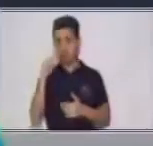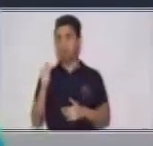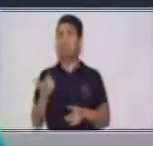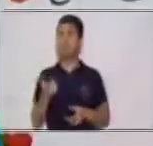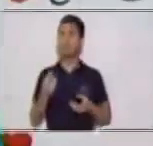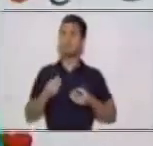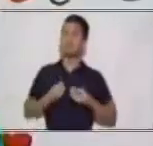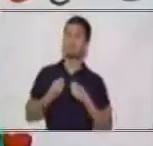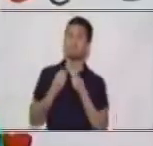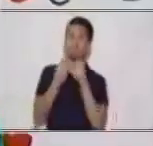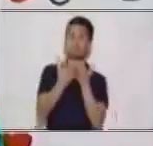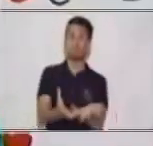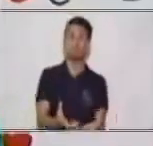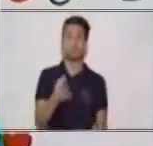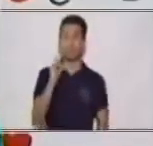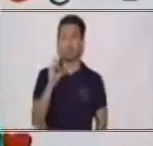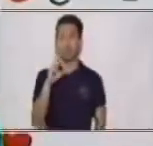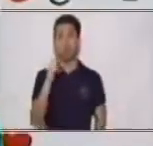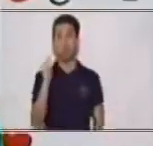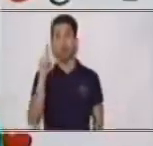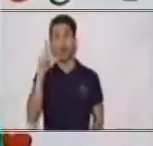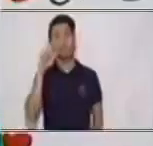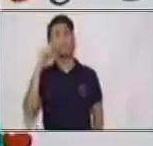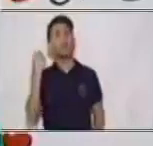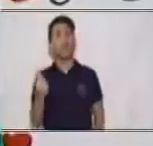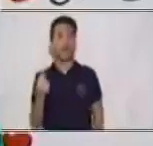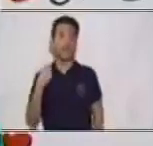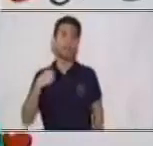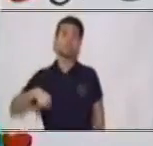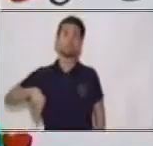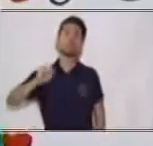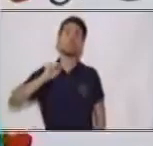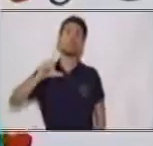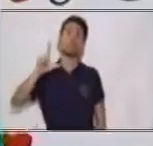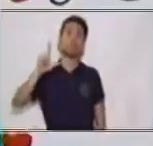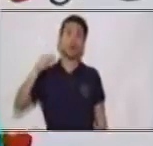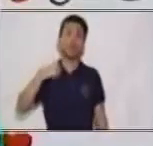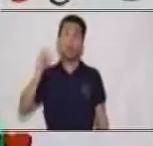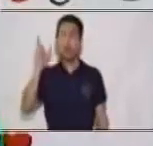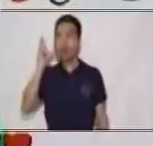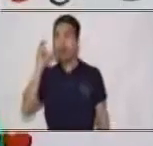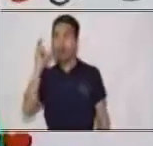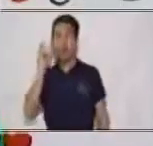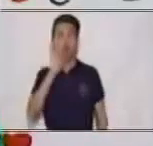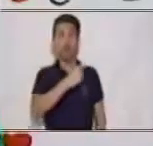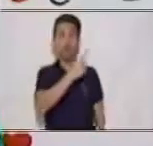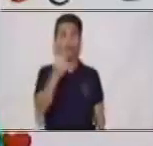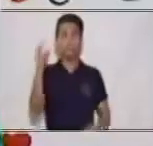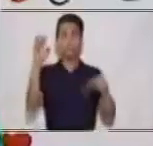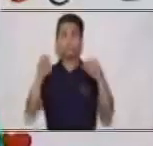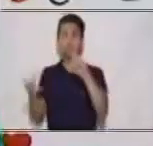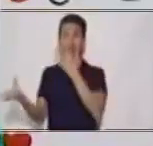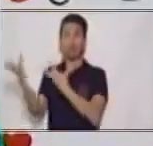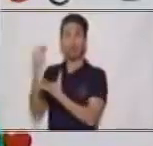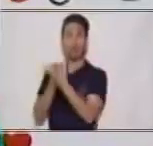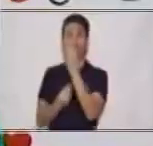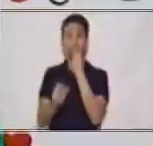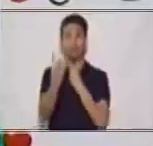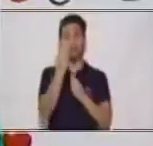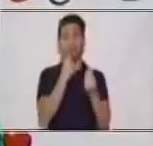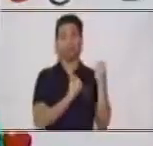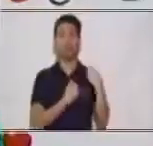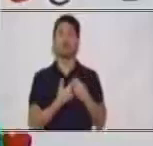Porque todos los hemos escuchado hablar de muchas personas, y como les explicaba anteriormente, van de generación